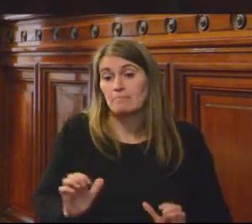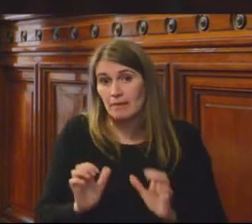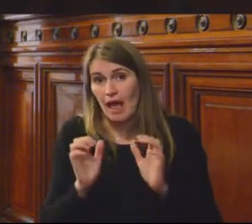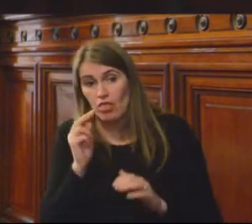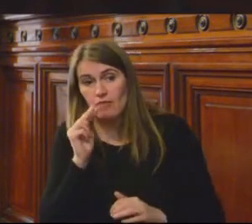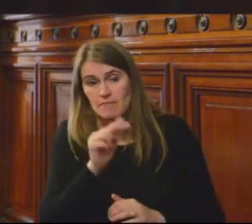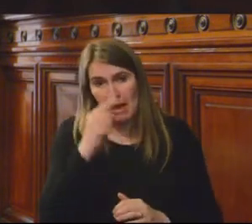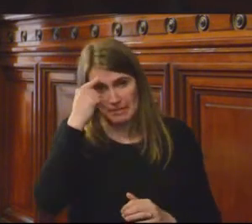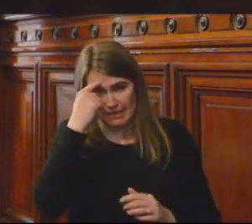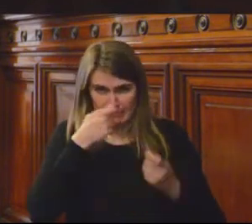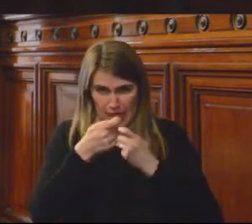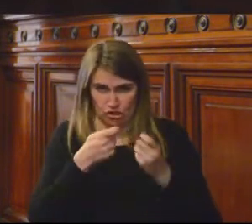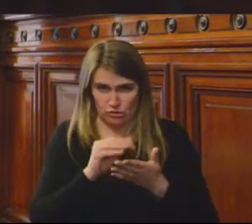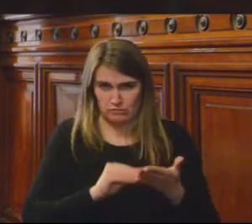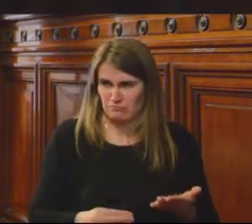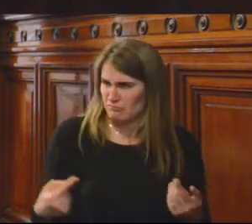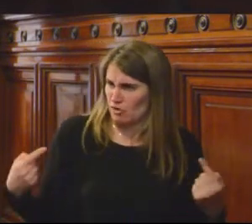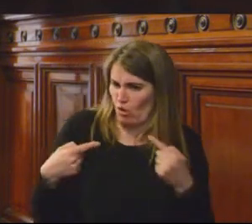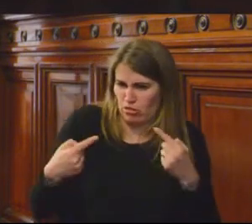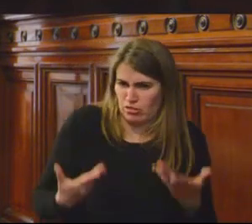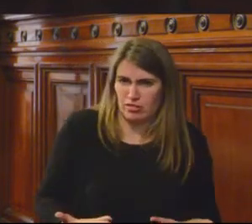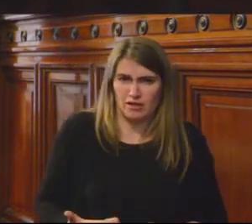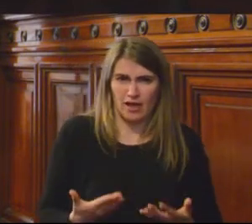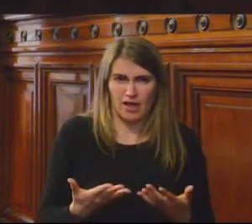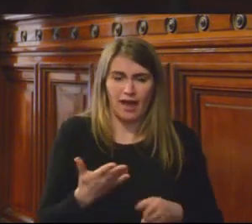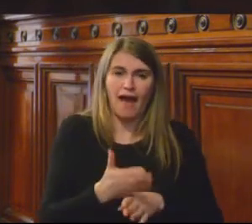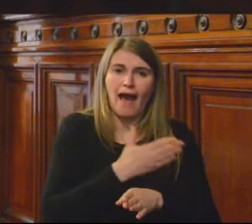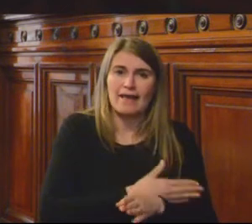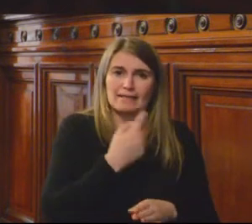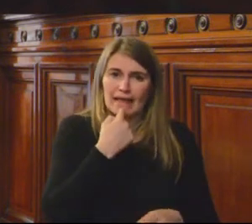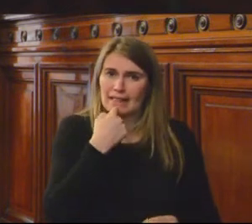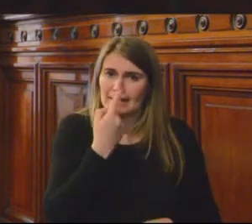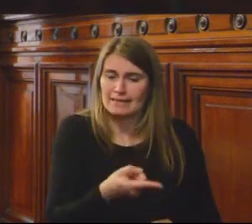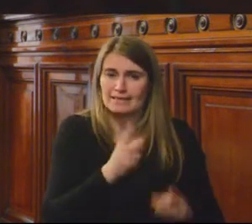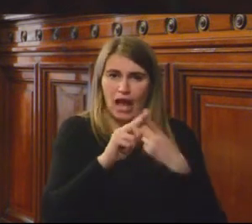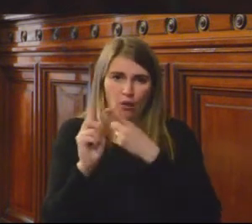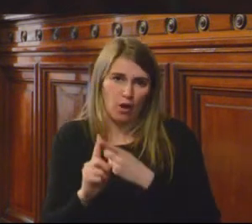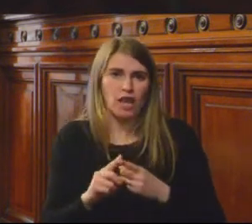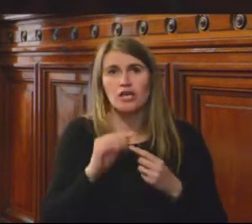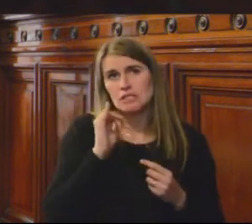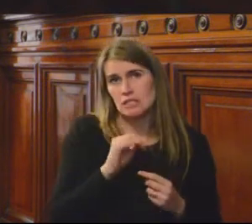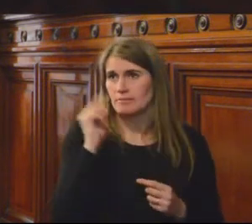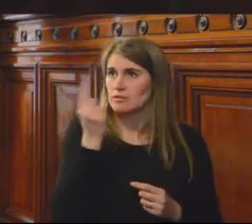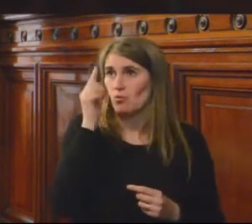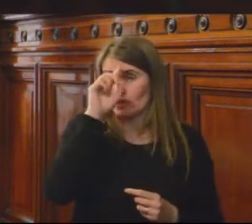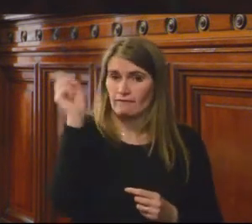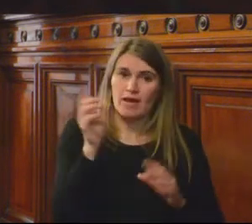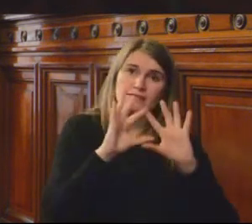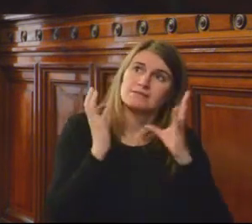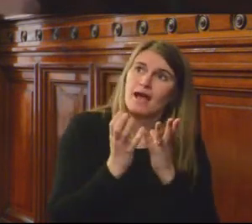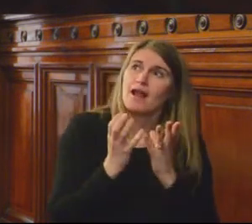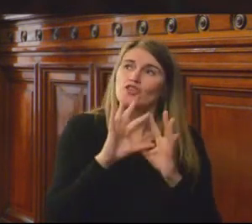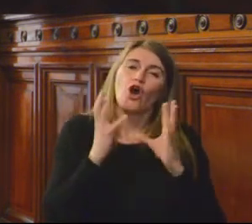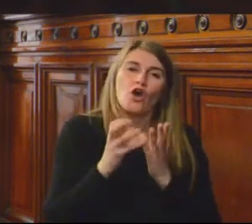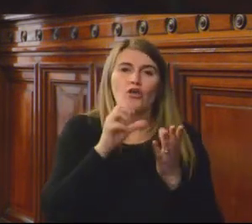administrar el pensamiento. Eso entra en contradicción con lo que estábamos hablando antes en relación a los principios universales, a la necesidad de la libertad de pensamiento,